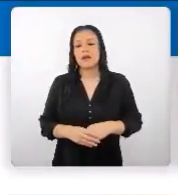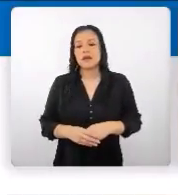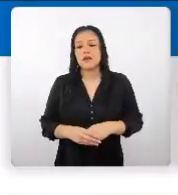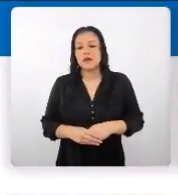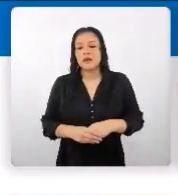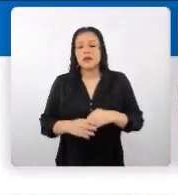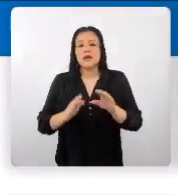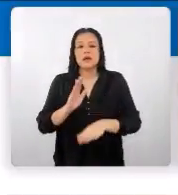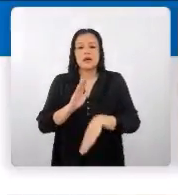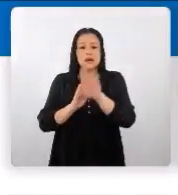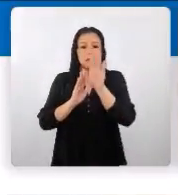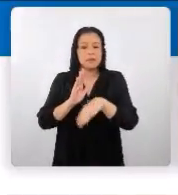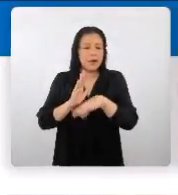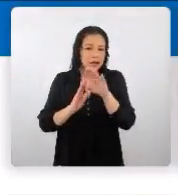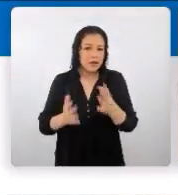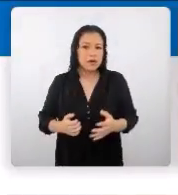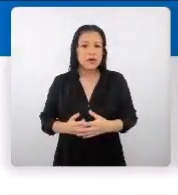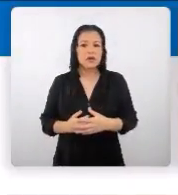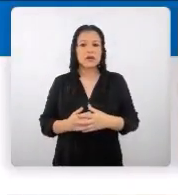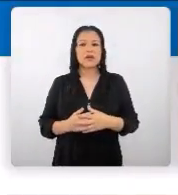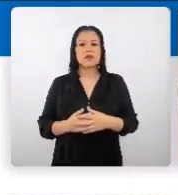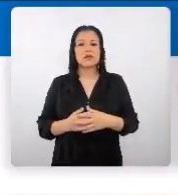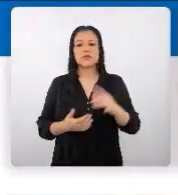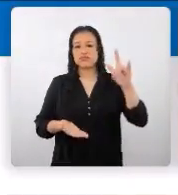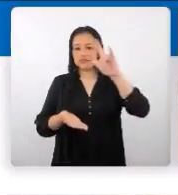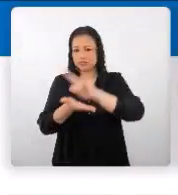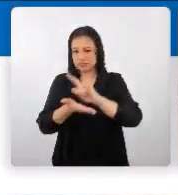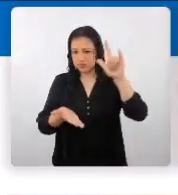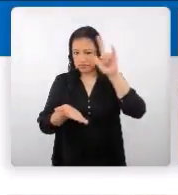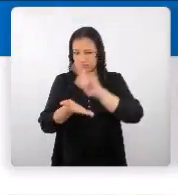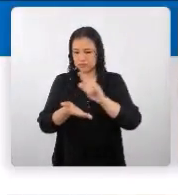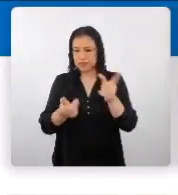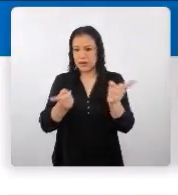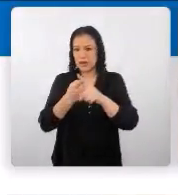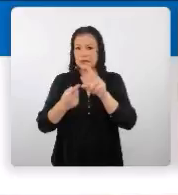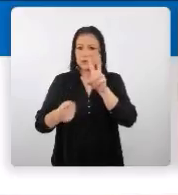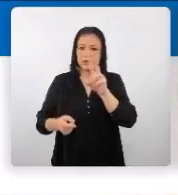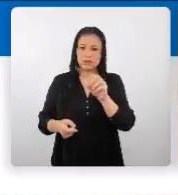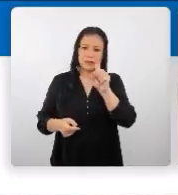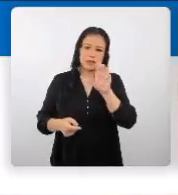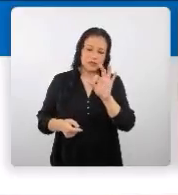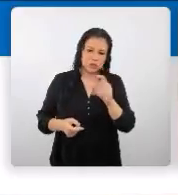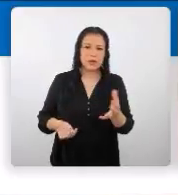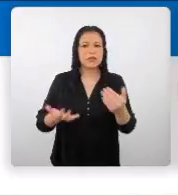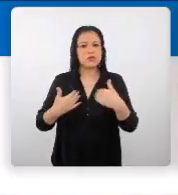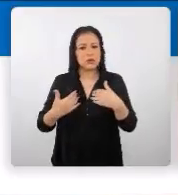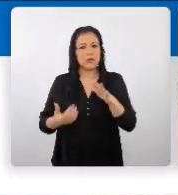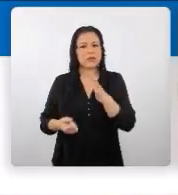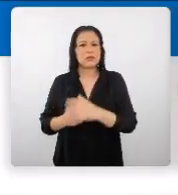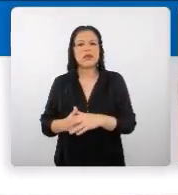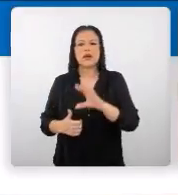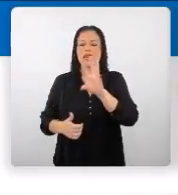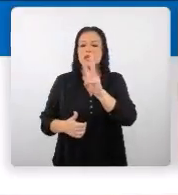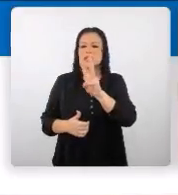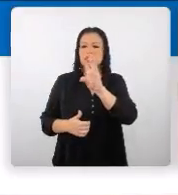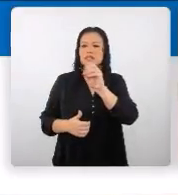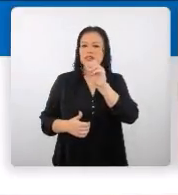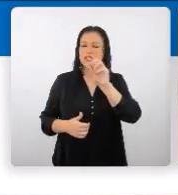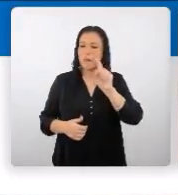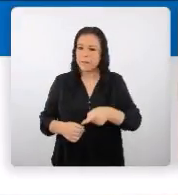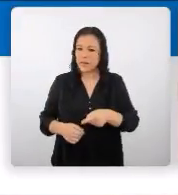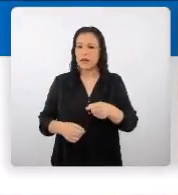con la mayor captación de arribos, ¿no? Hasta el 2019 llegamos a tener una captación de 600.000